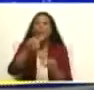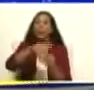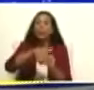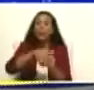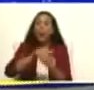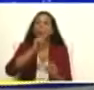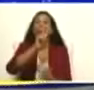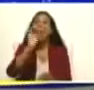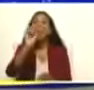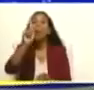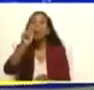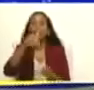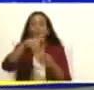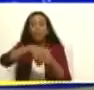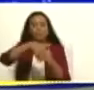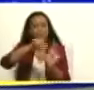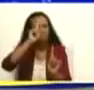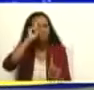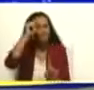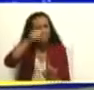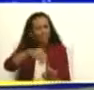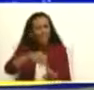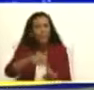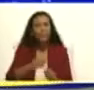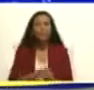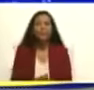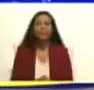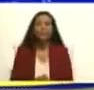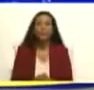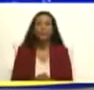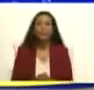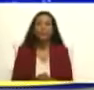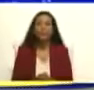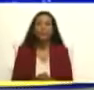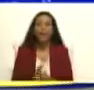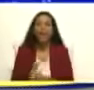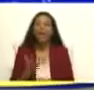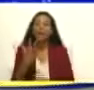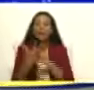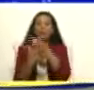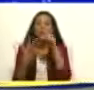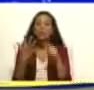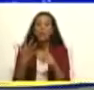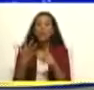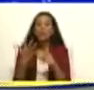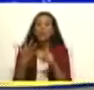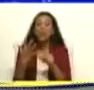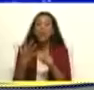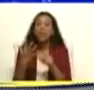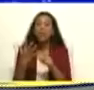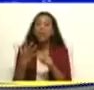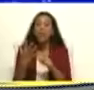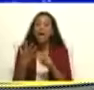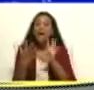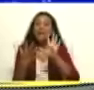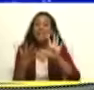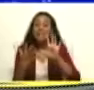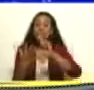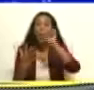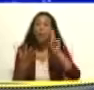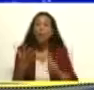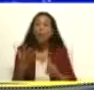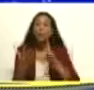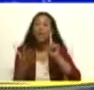el domingo. Y en quinto lugar, Cinco preguntas, cinco